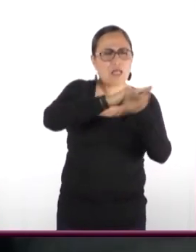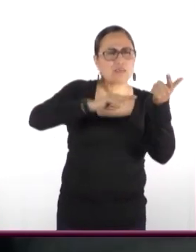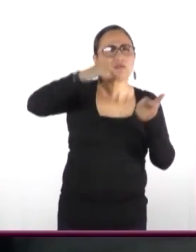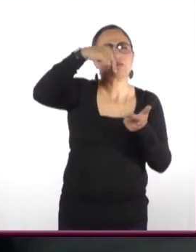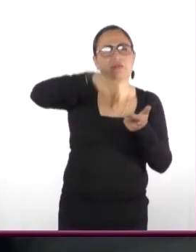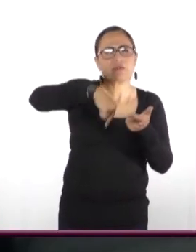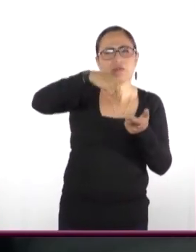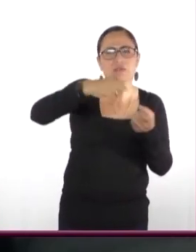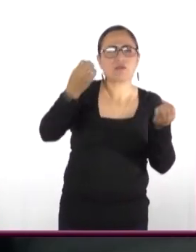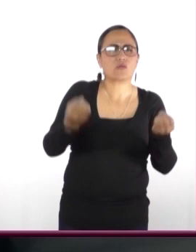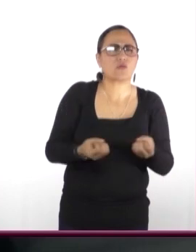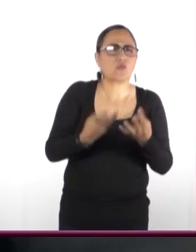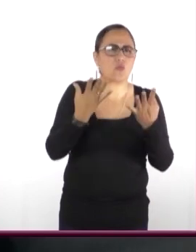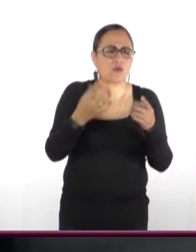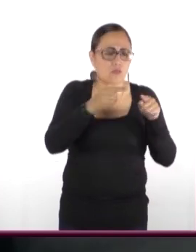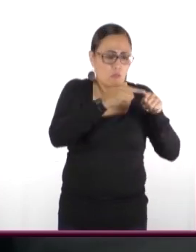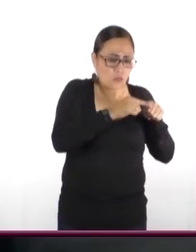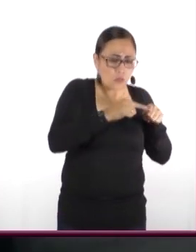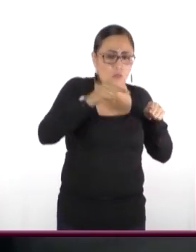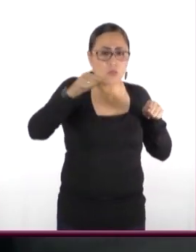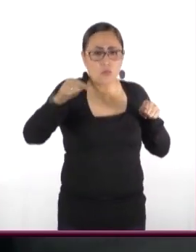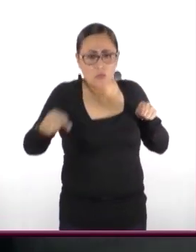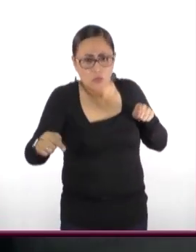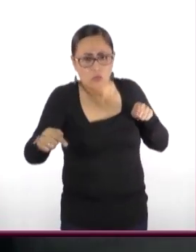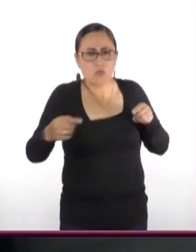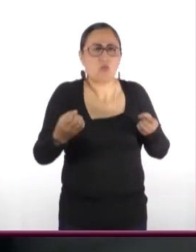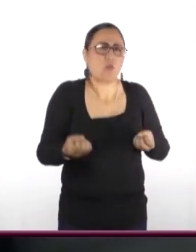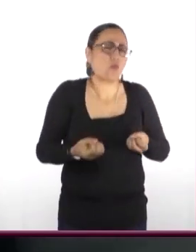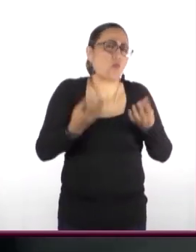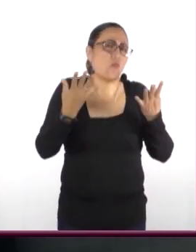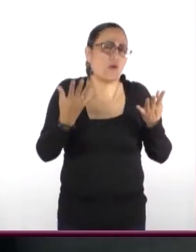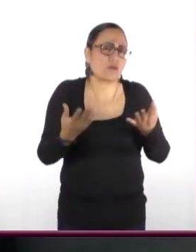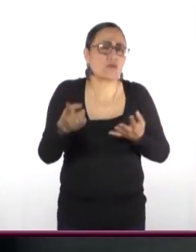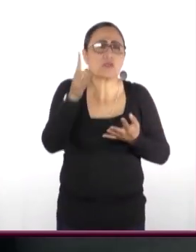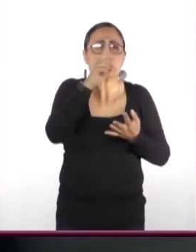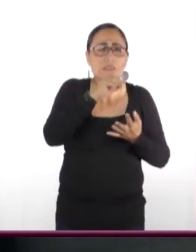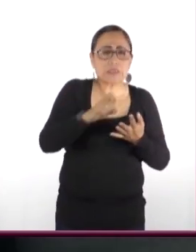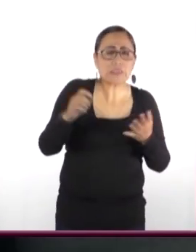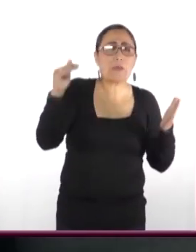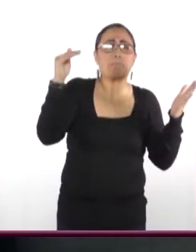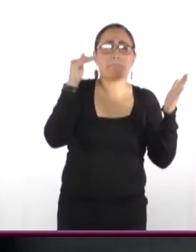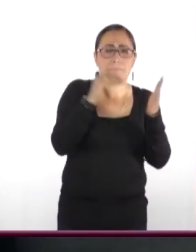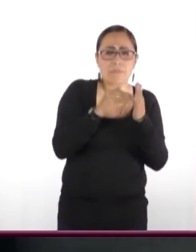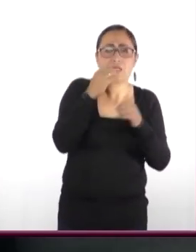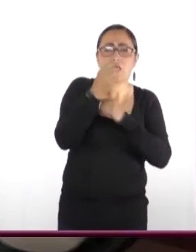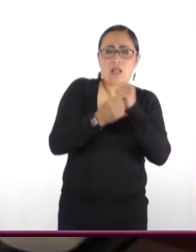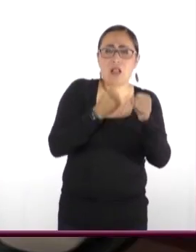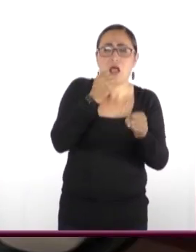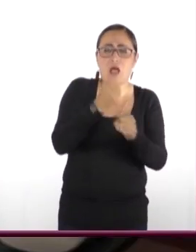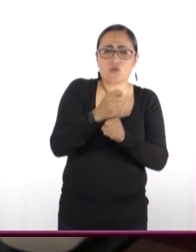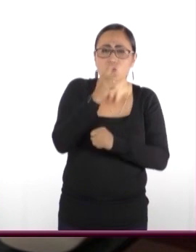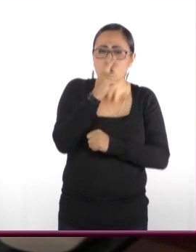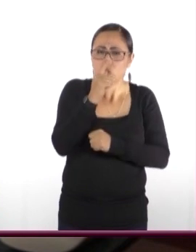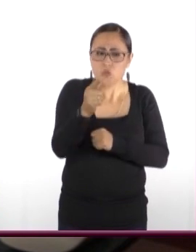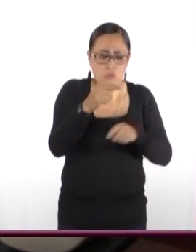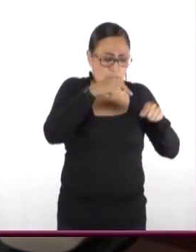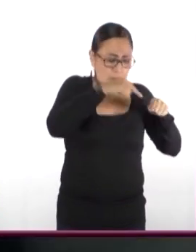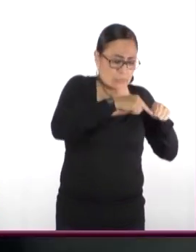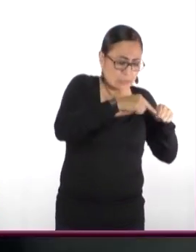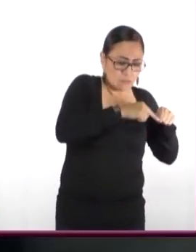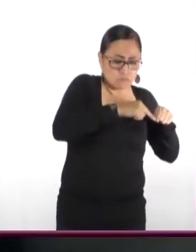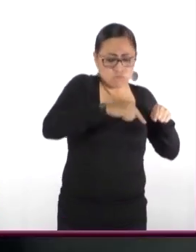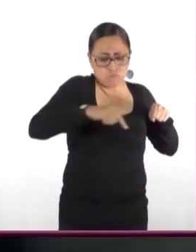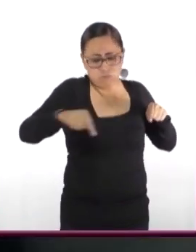mide aproximadamente, pues, de un lado hasta el otro, mide como 100.000 años luz. De un extremo de